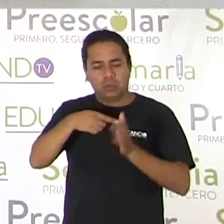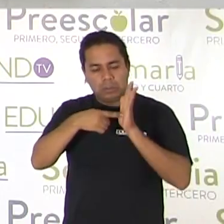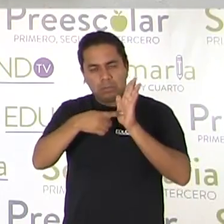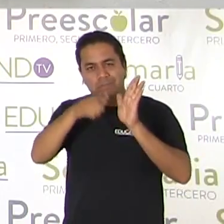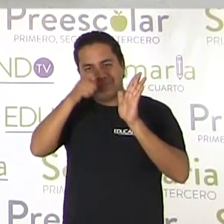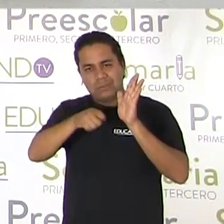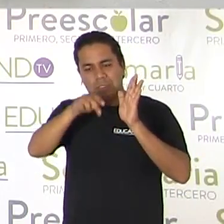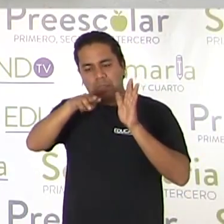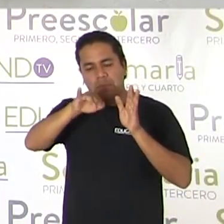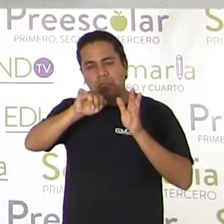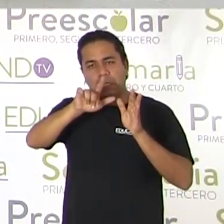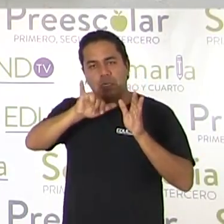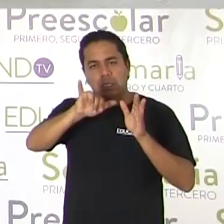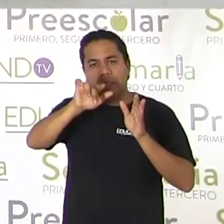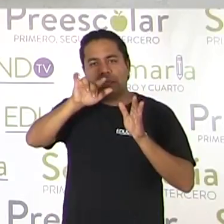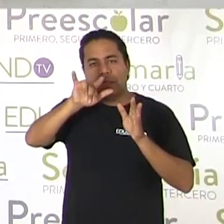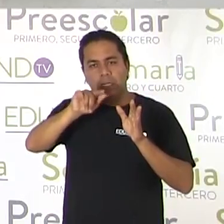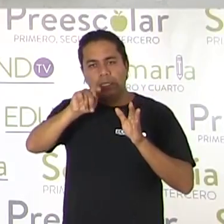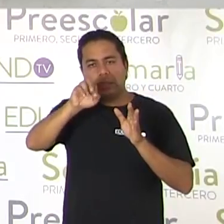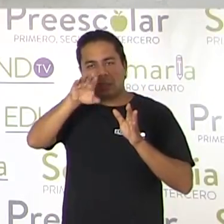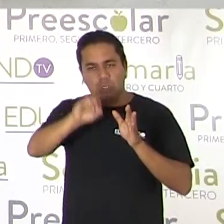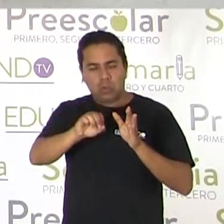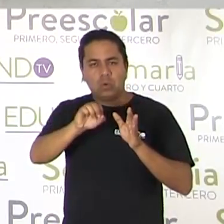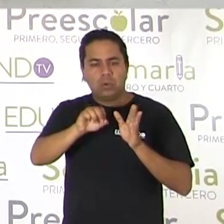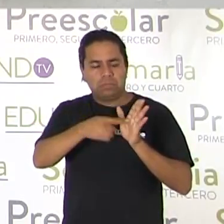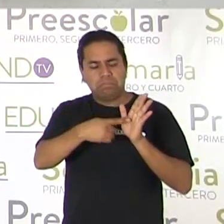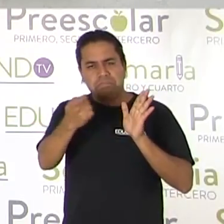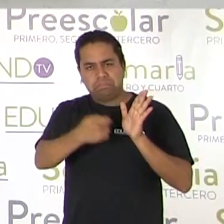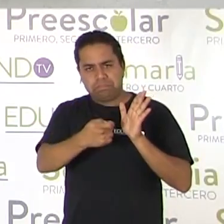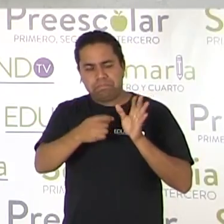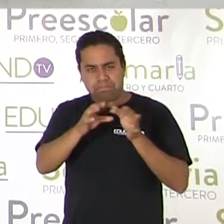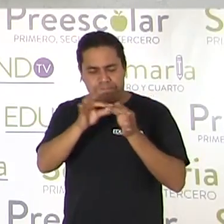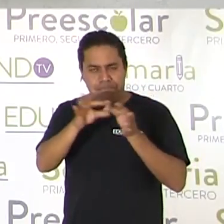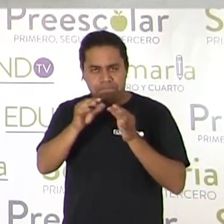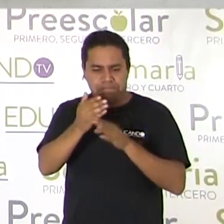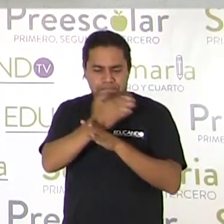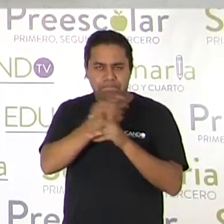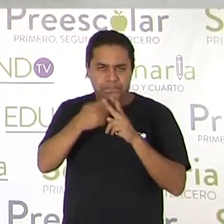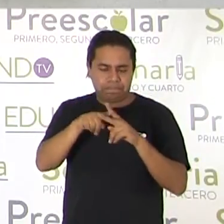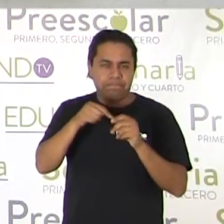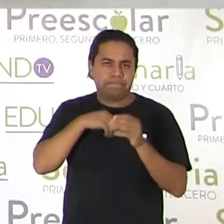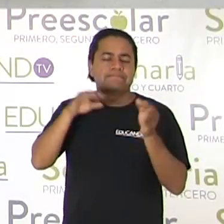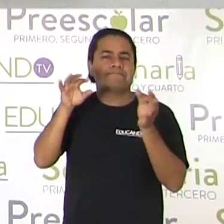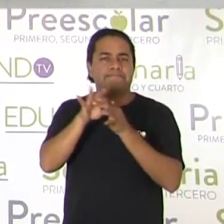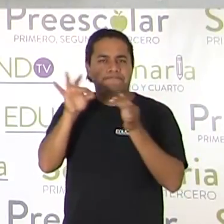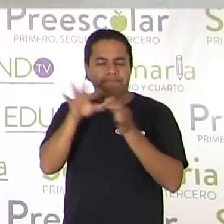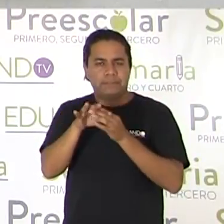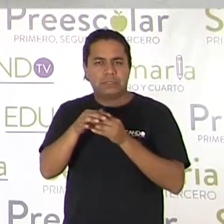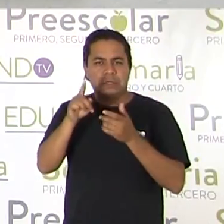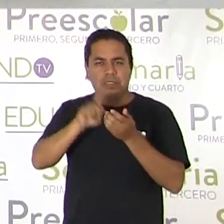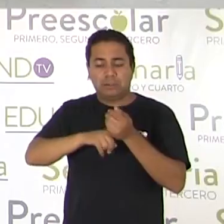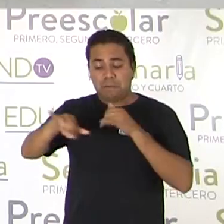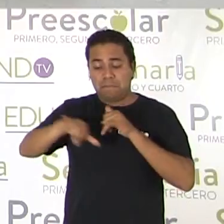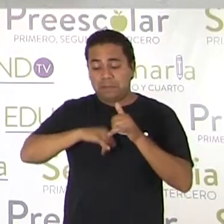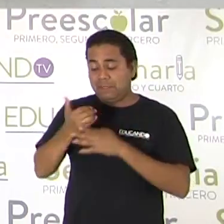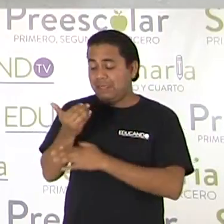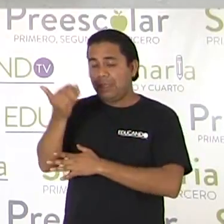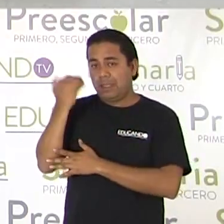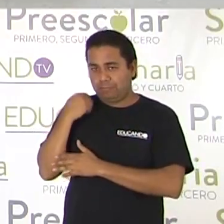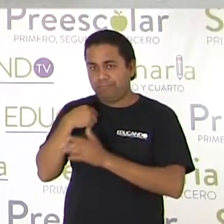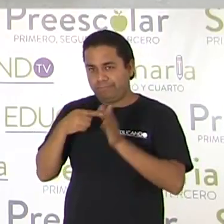mililitro. Pero antes de comenzar con eso, déjame decirte o déjame que en el mapa anterior que estuvimos